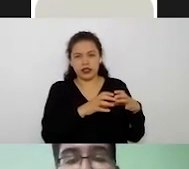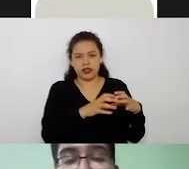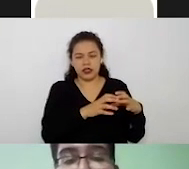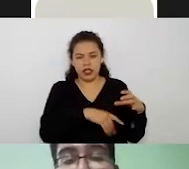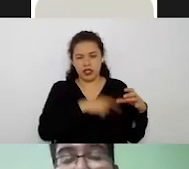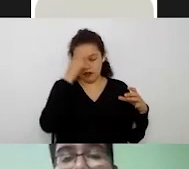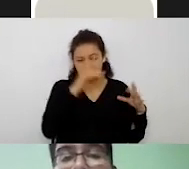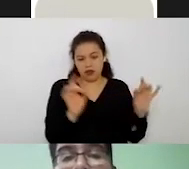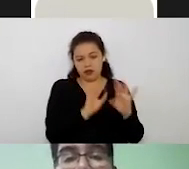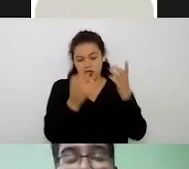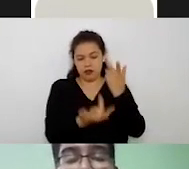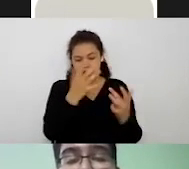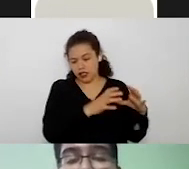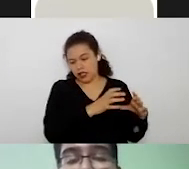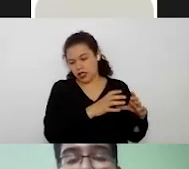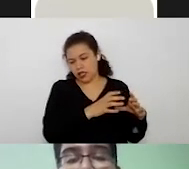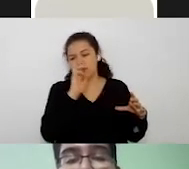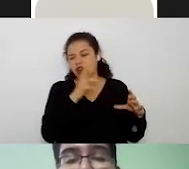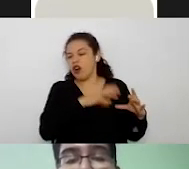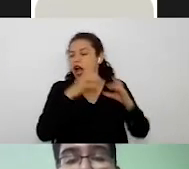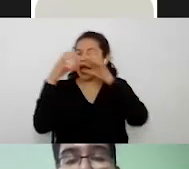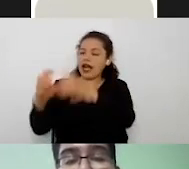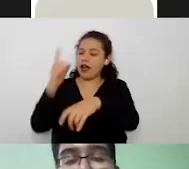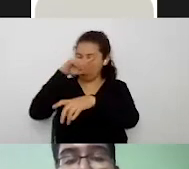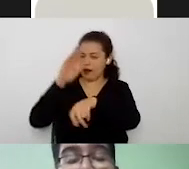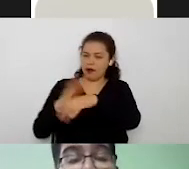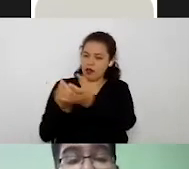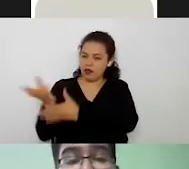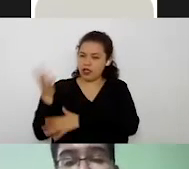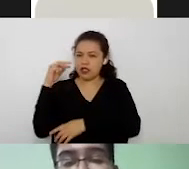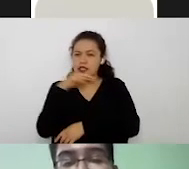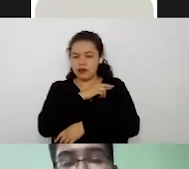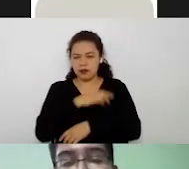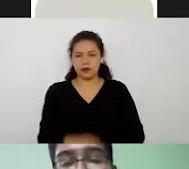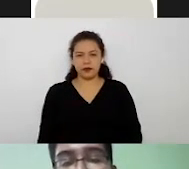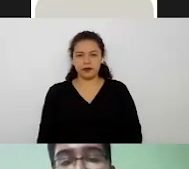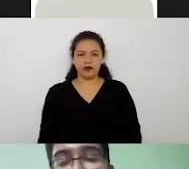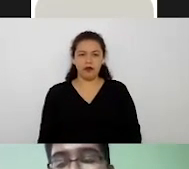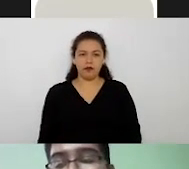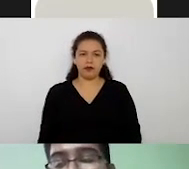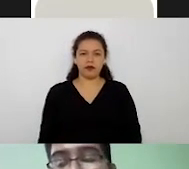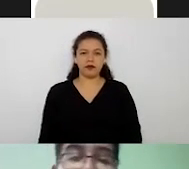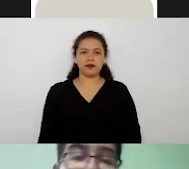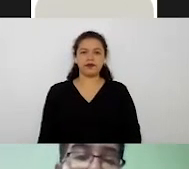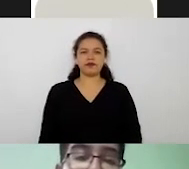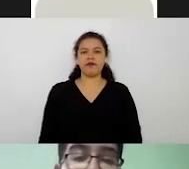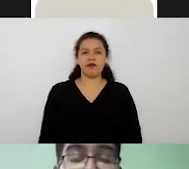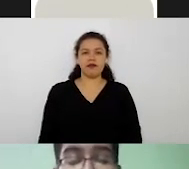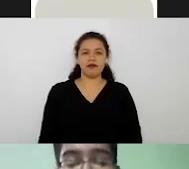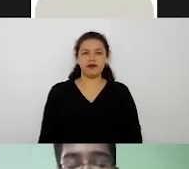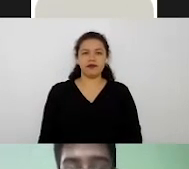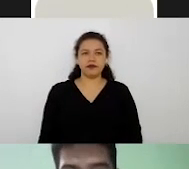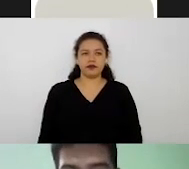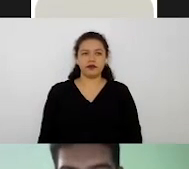para que en dado caso de una emergencia nos facilitara el poder evacuar. Entonces sí dependería mucho de, como